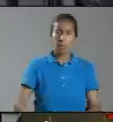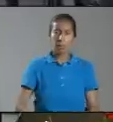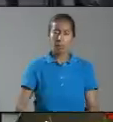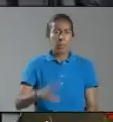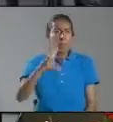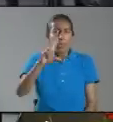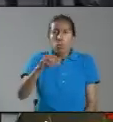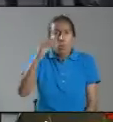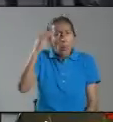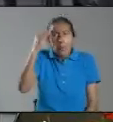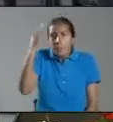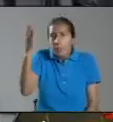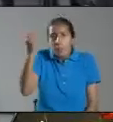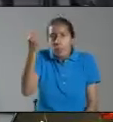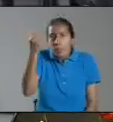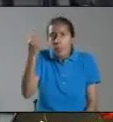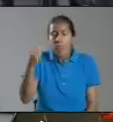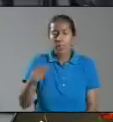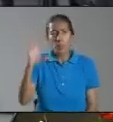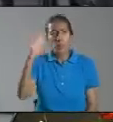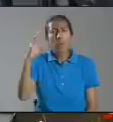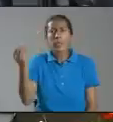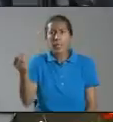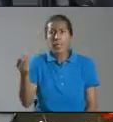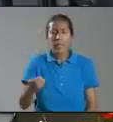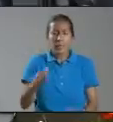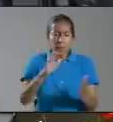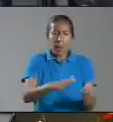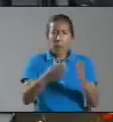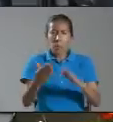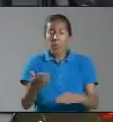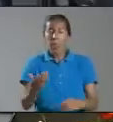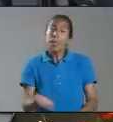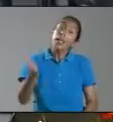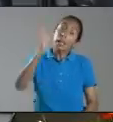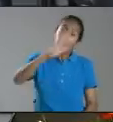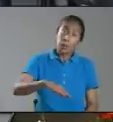No entiendo por qué va a morir y después va a dar a luz hijos.